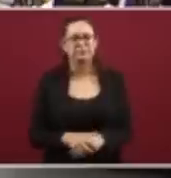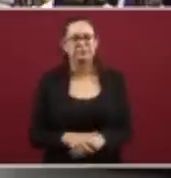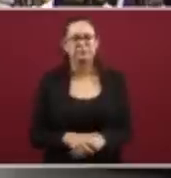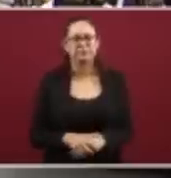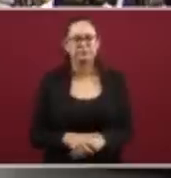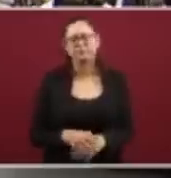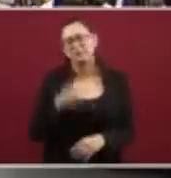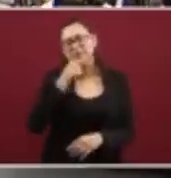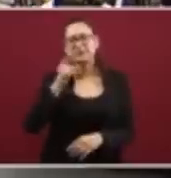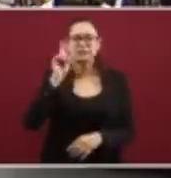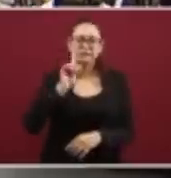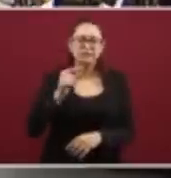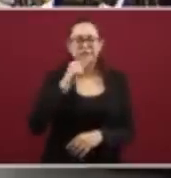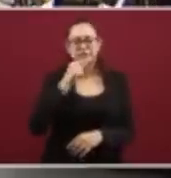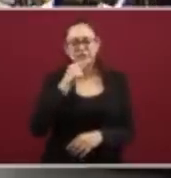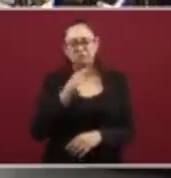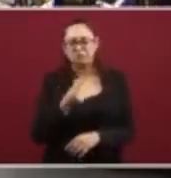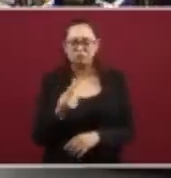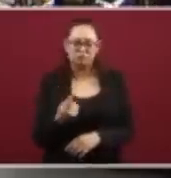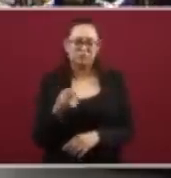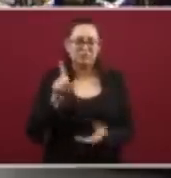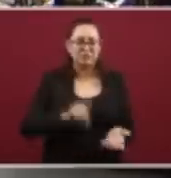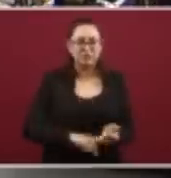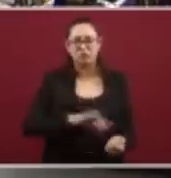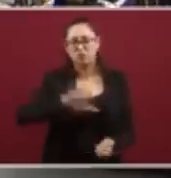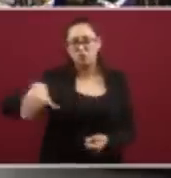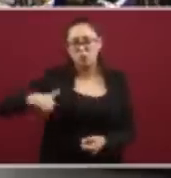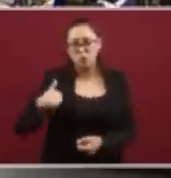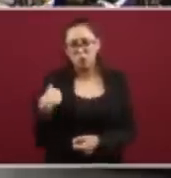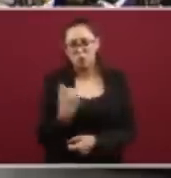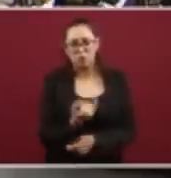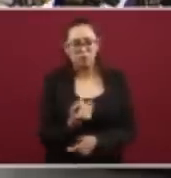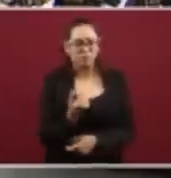niñas niños fallecidos en la guardería